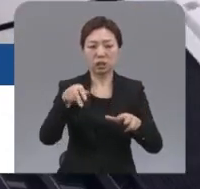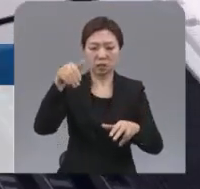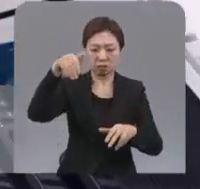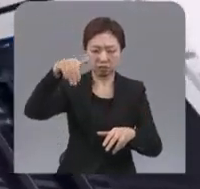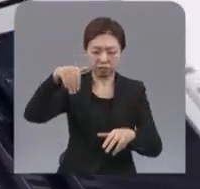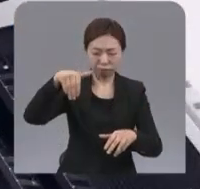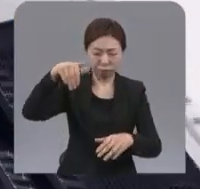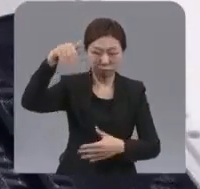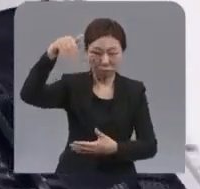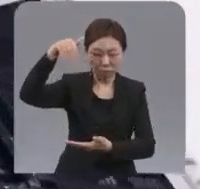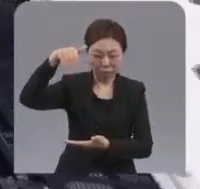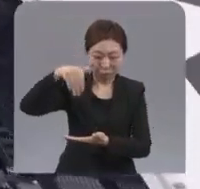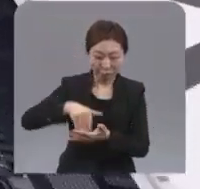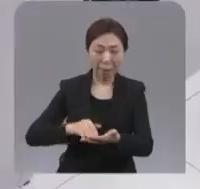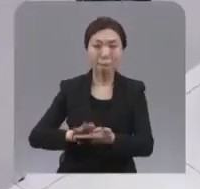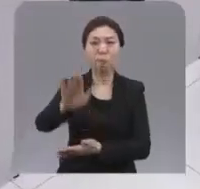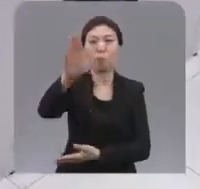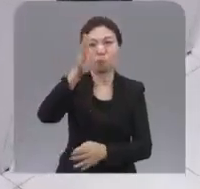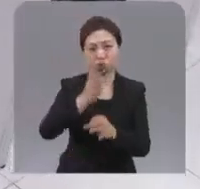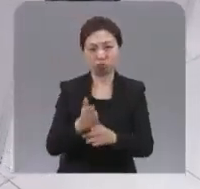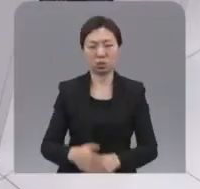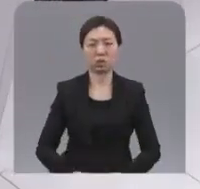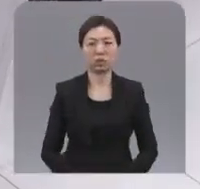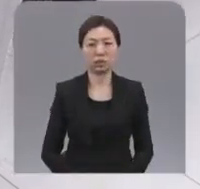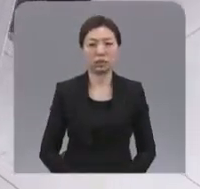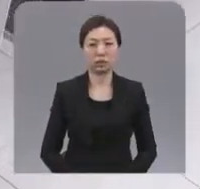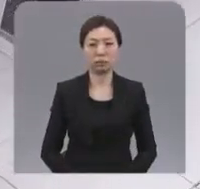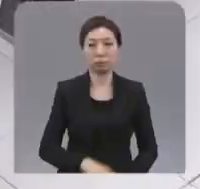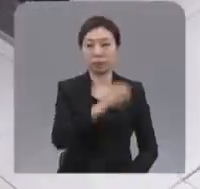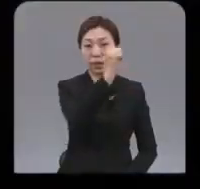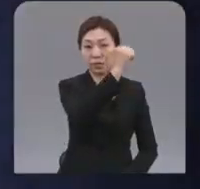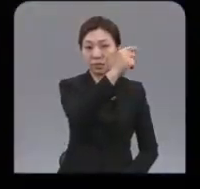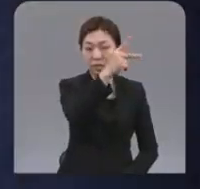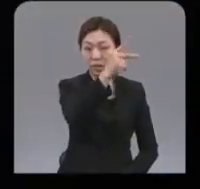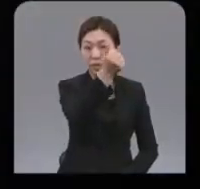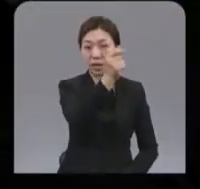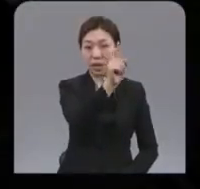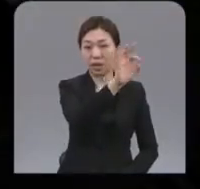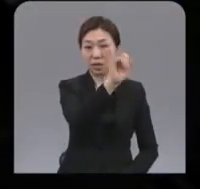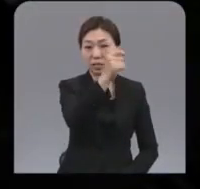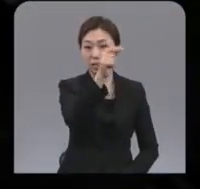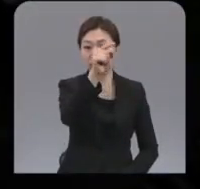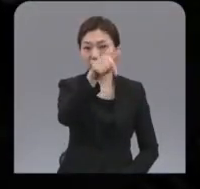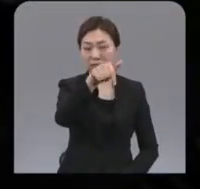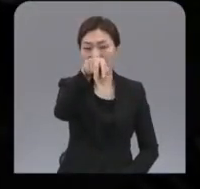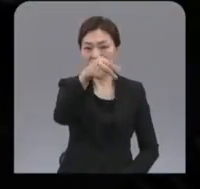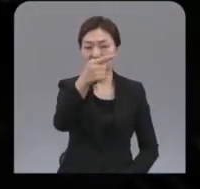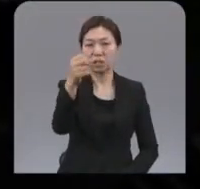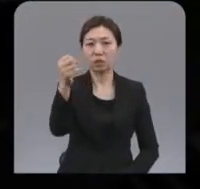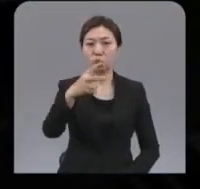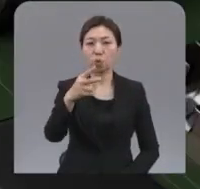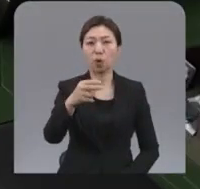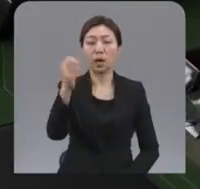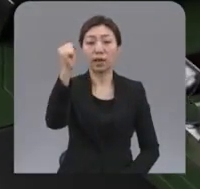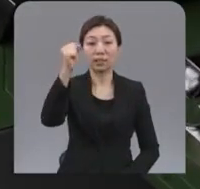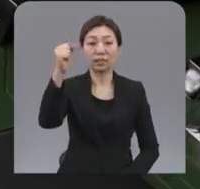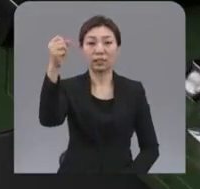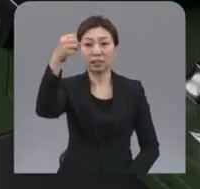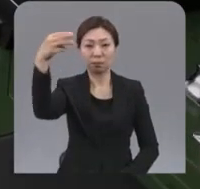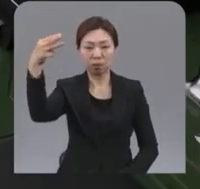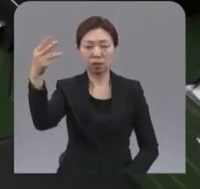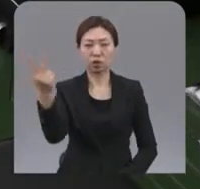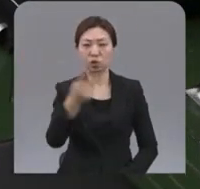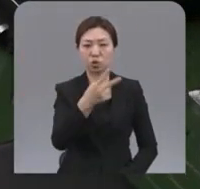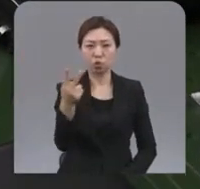septiembre acumuló más de 12 billones de wes and deficit el retroceso se atribuyó a la desaceleración económica y a la contracción del